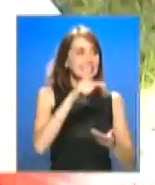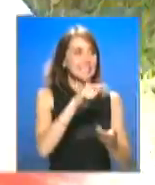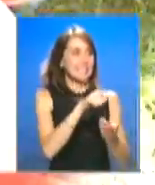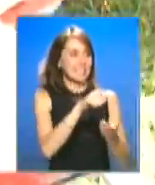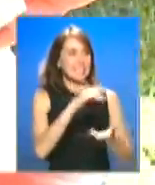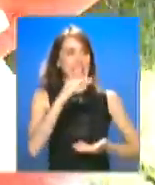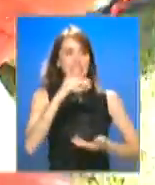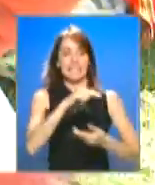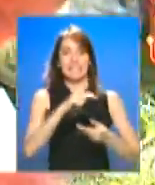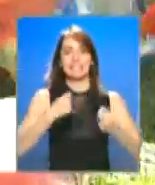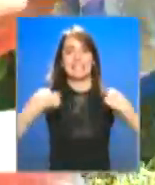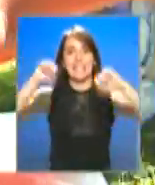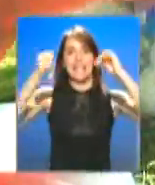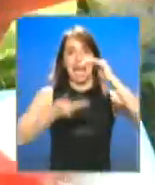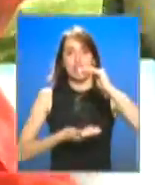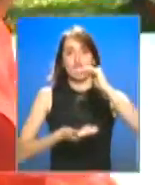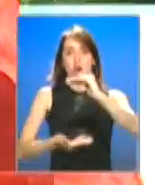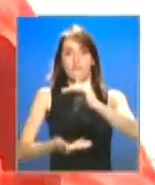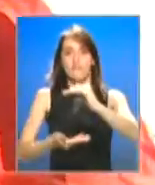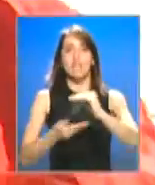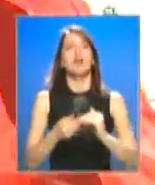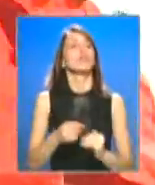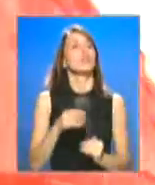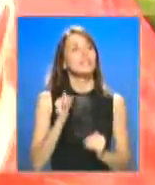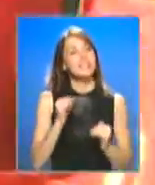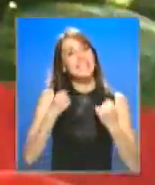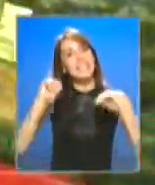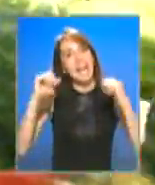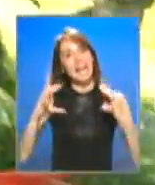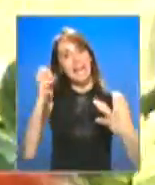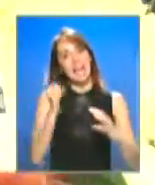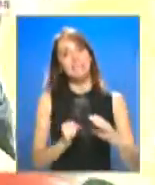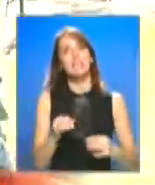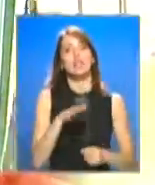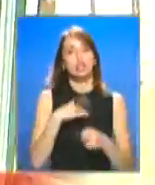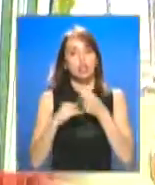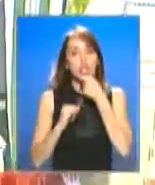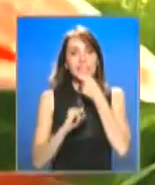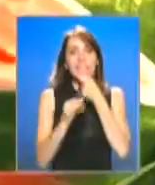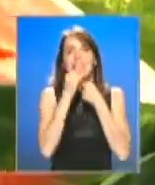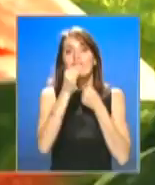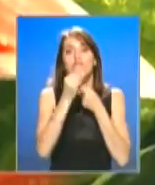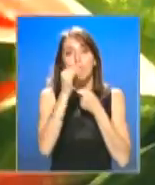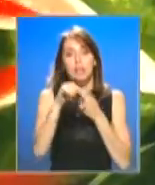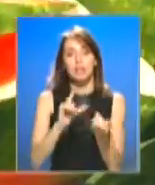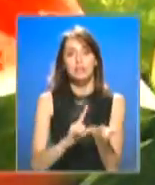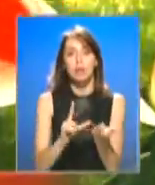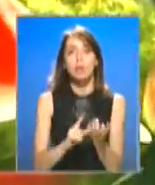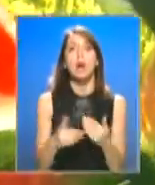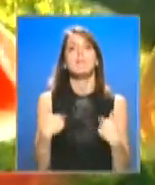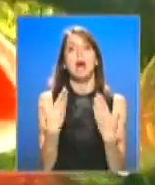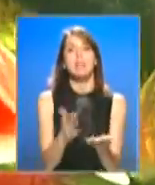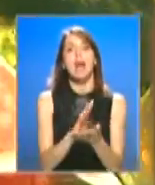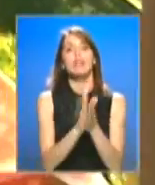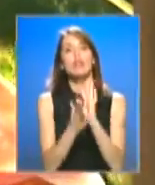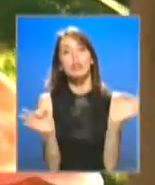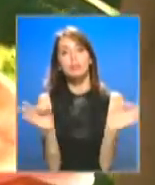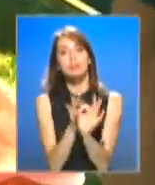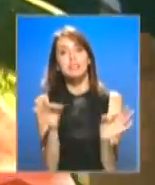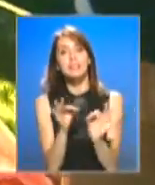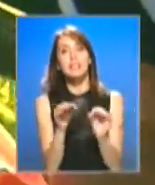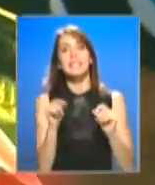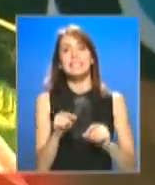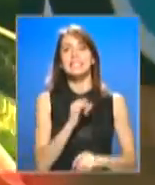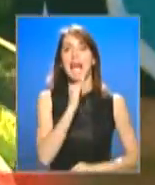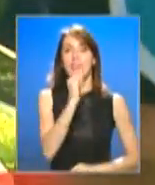de la sandía ganadora, Mónica. Por supuesto, nosotros continuaremos reporteando aquí en este lugar, por supuesto, para entregarle todos los detalles de